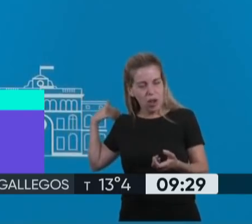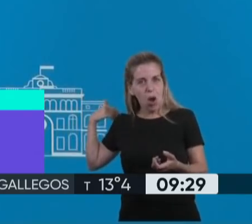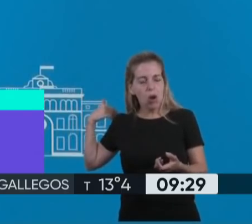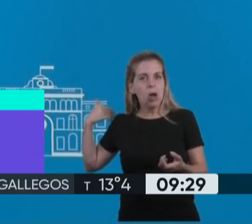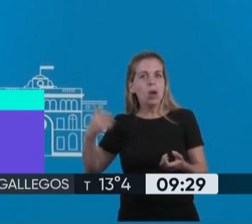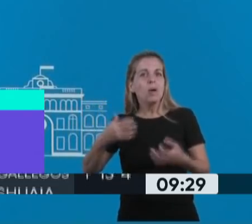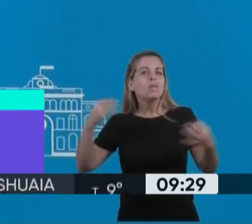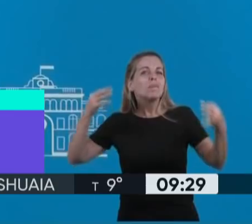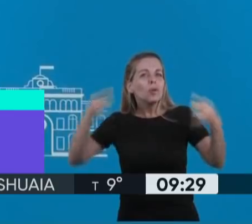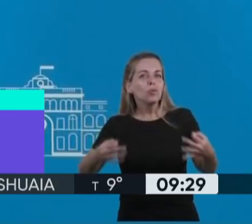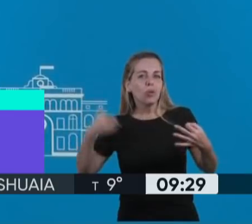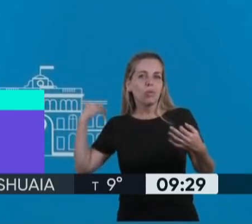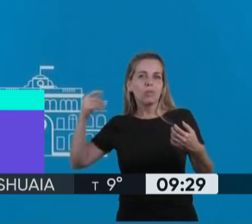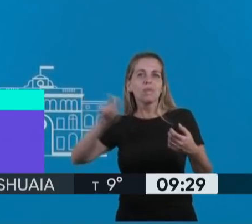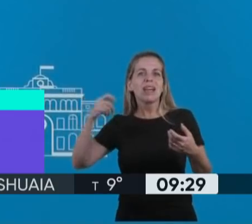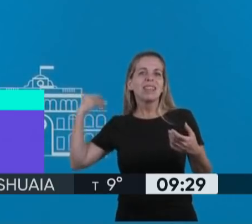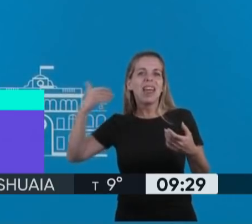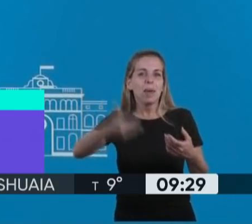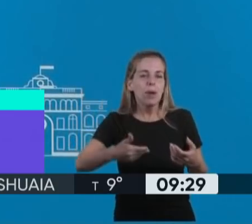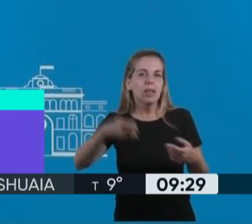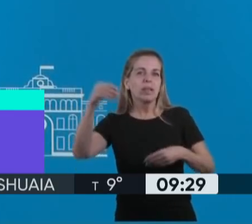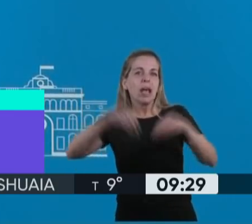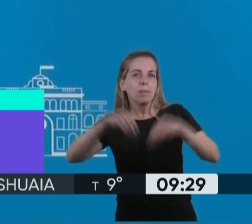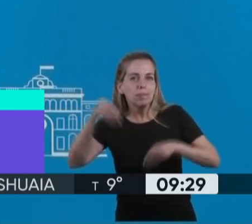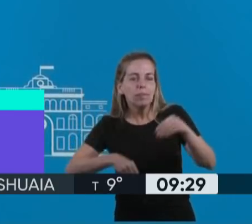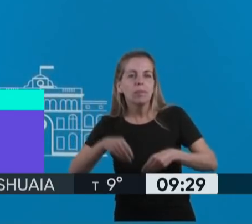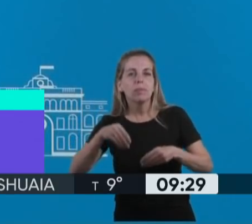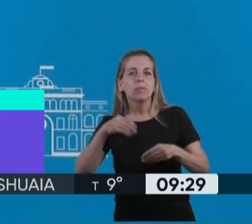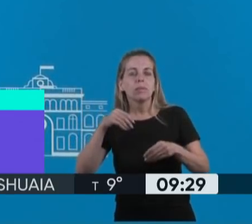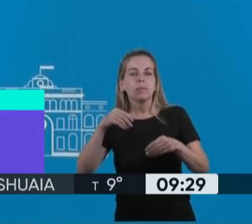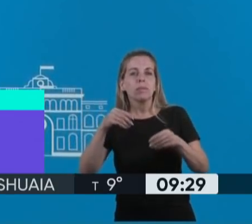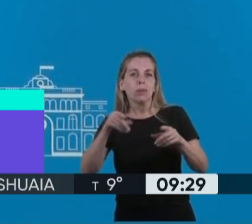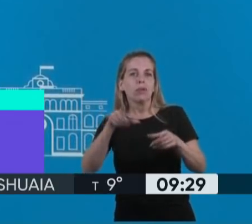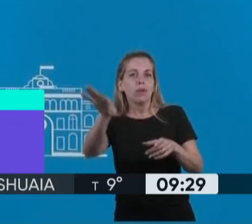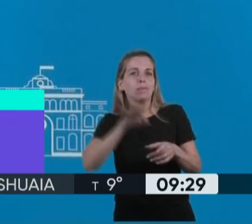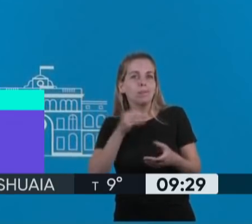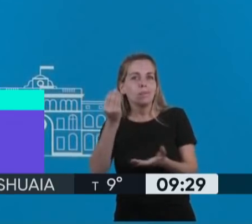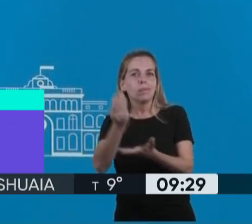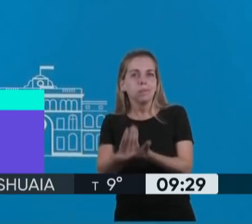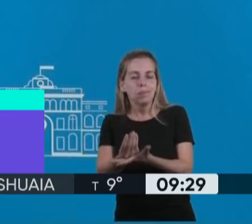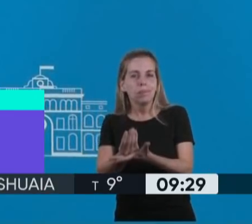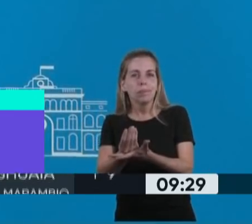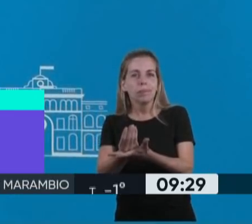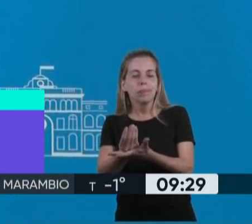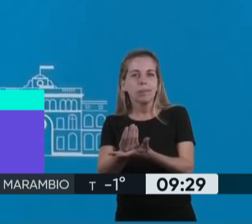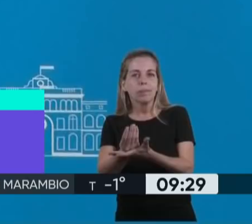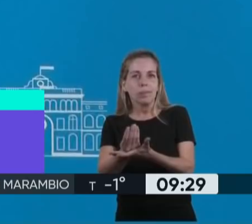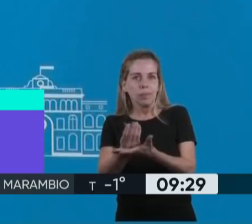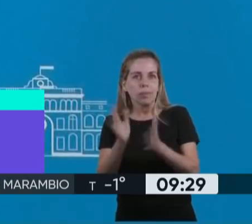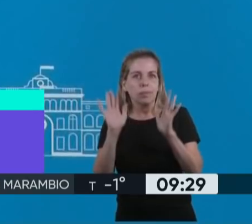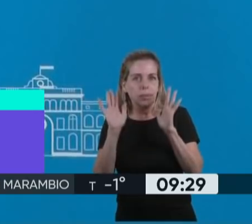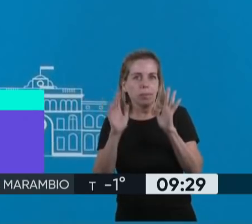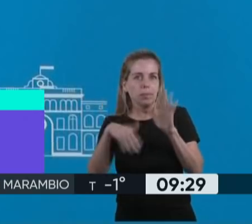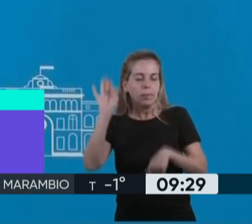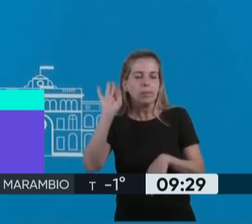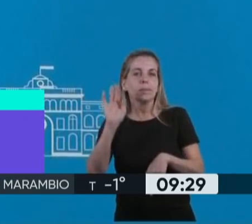una elección donde fue ratificado en su triunfo, digamos, haber obtenido por lo menos la